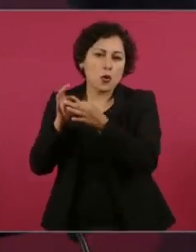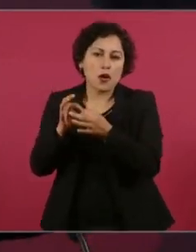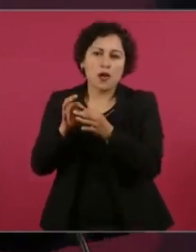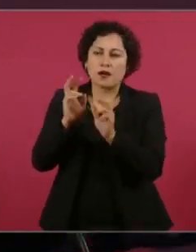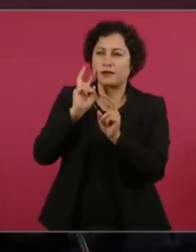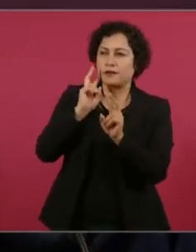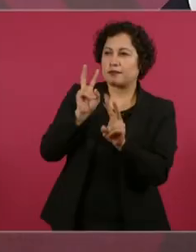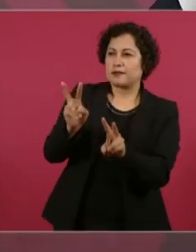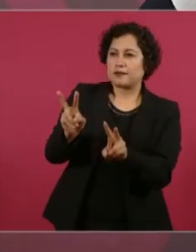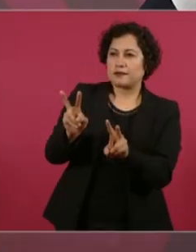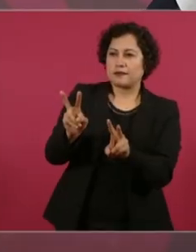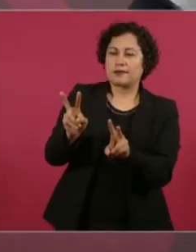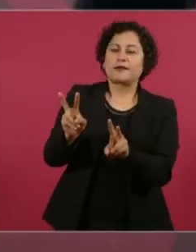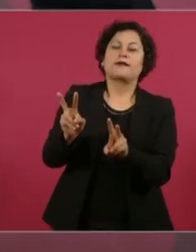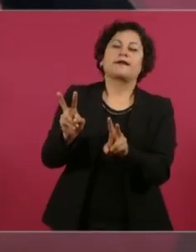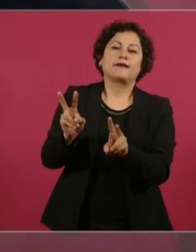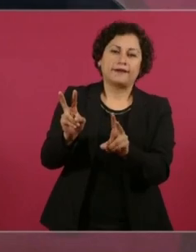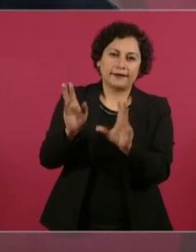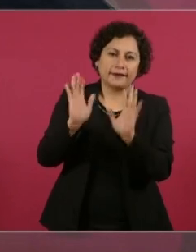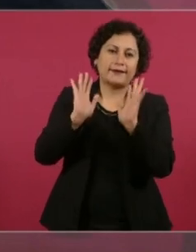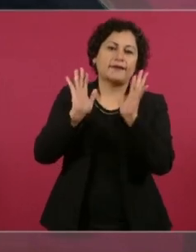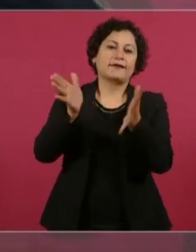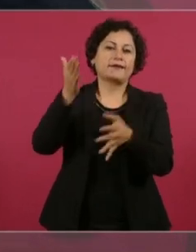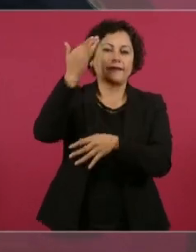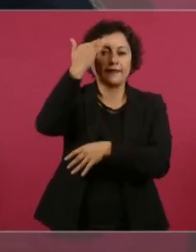sé quién viene